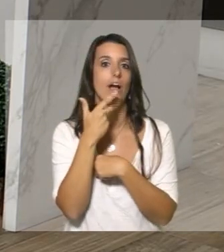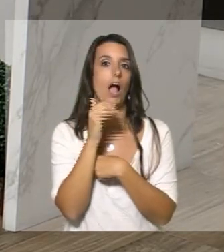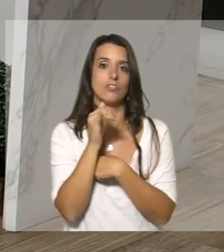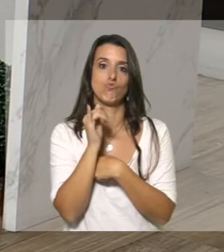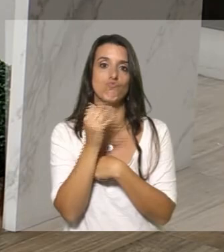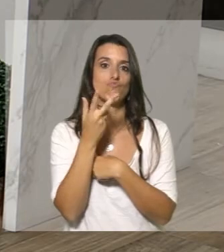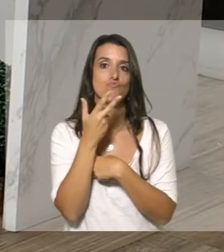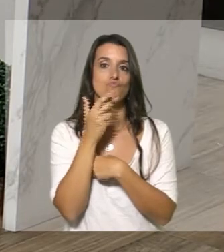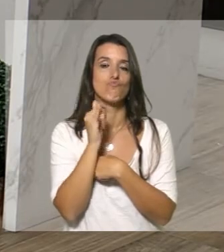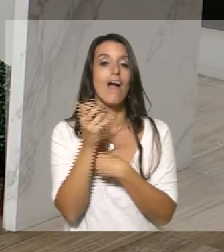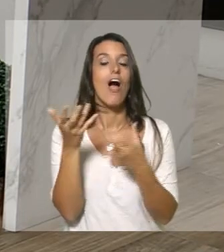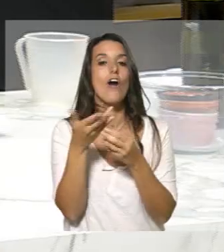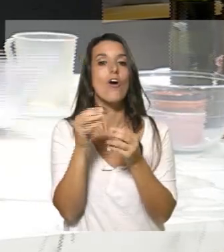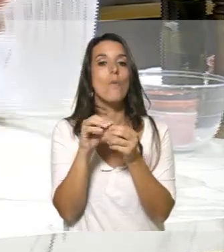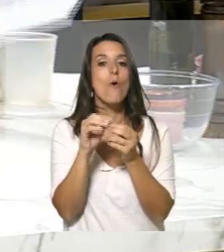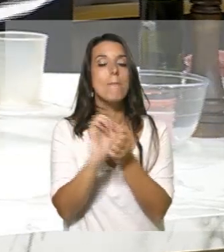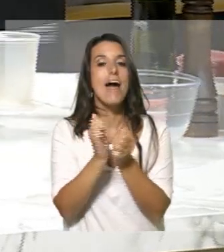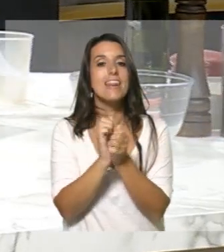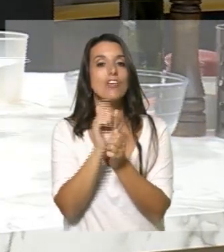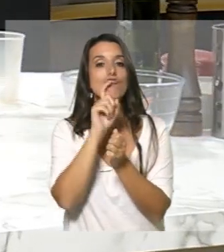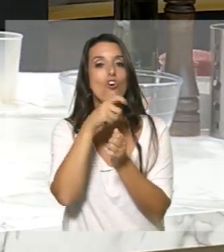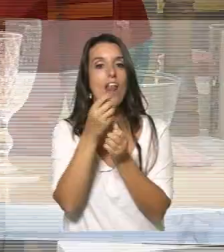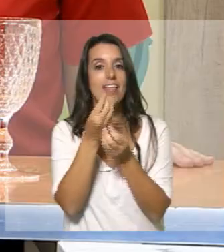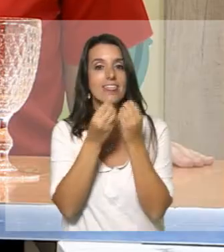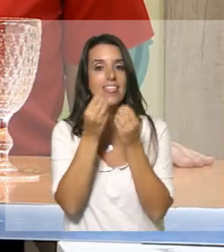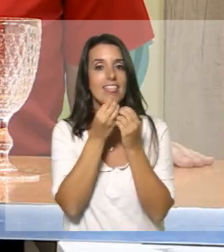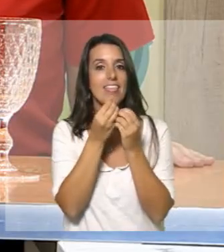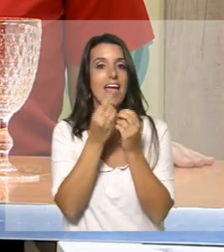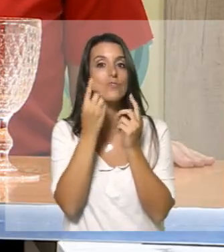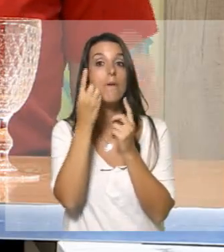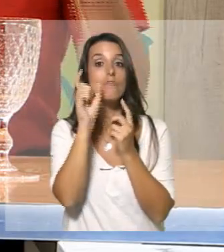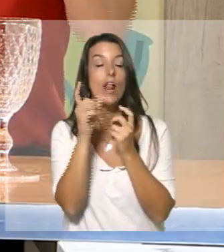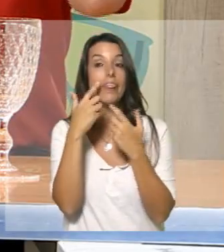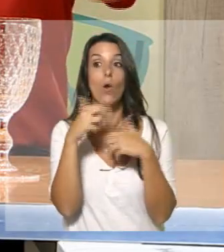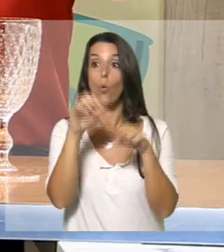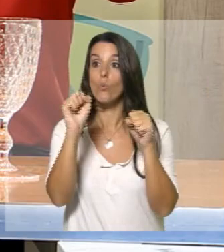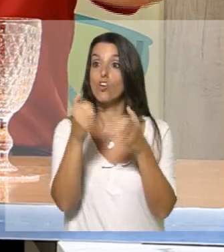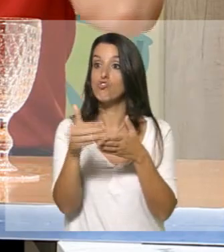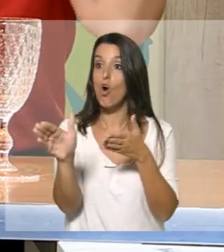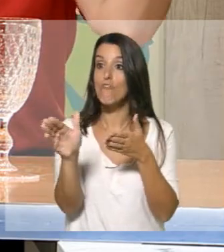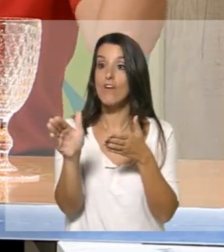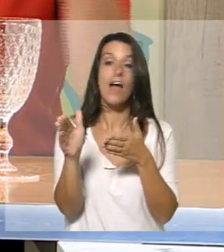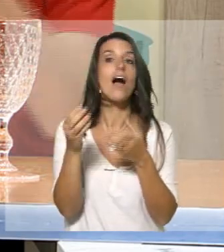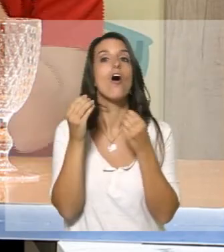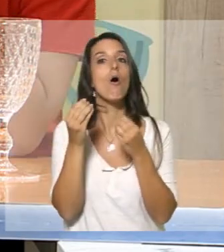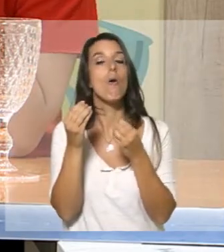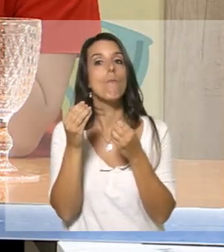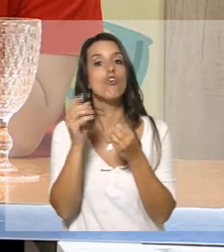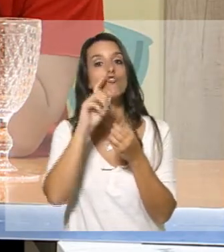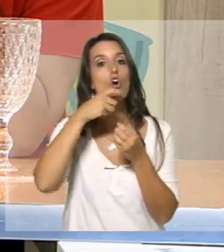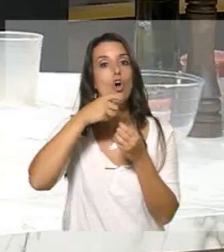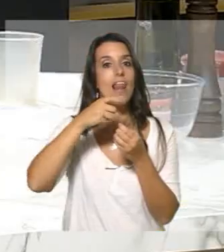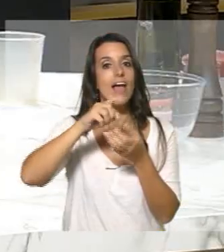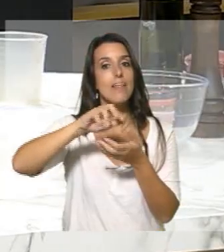viste que ahora venden, muy... ¿no? Como el maní con chocolate. Claro. Sí. ¿No? Las pasas hasta que alguien chocolate. Descubrió que lo que sobraba de pasas de uva, si lo bañabas de